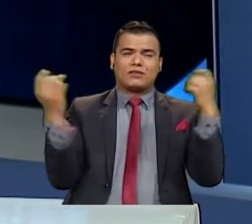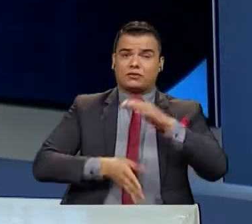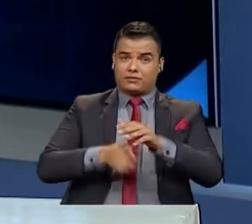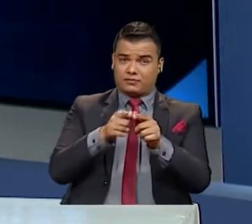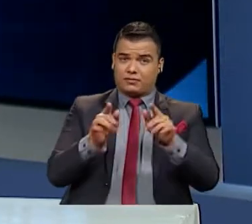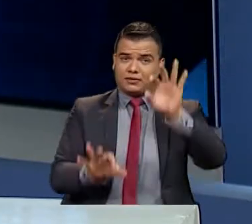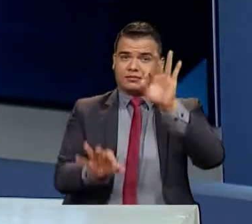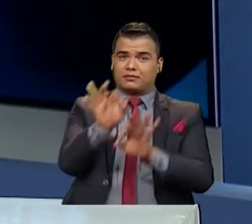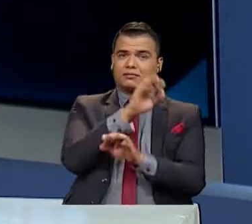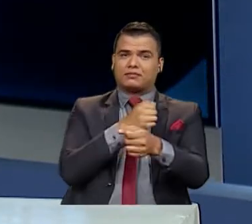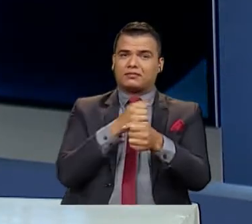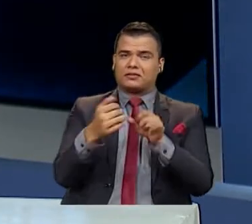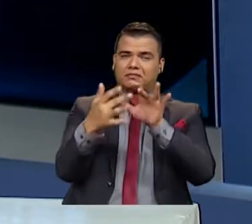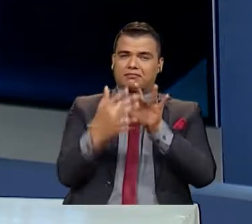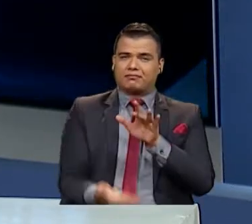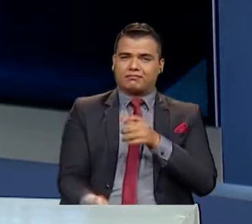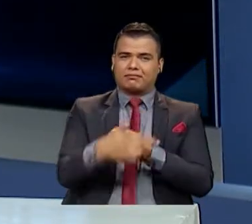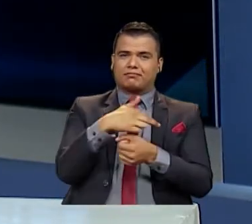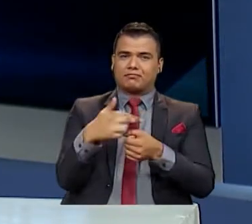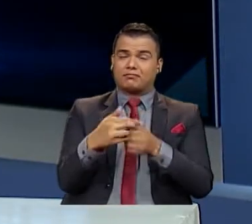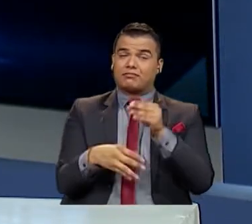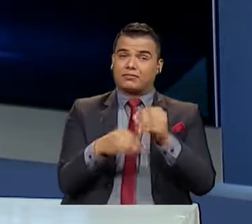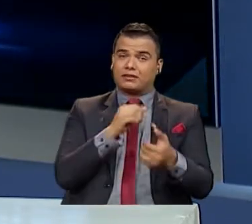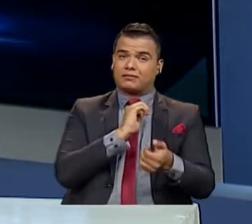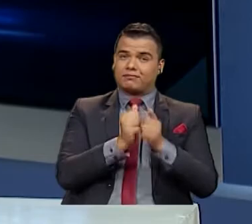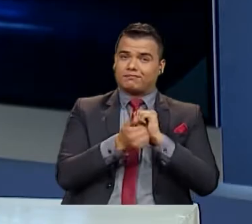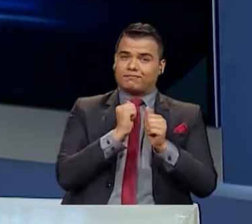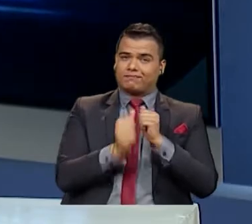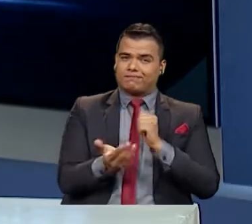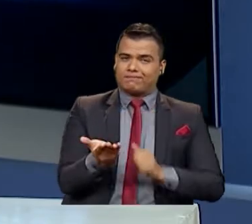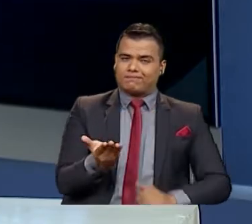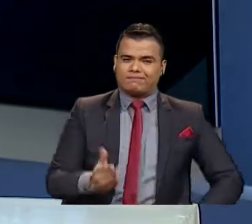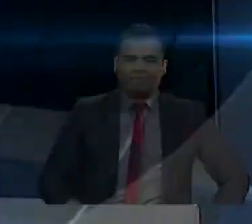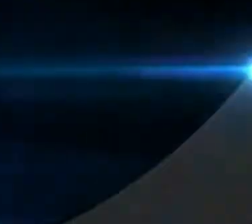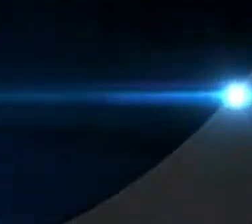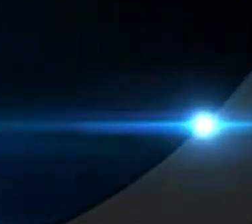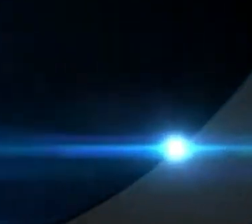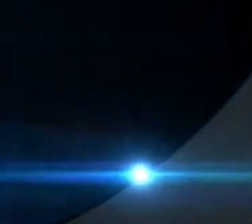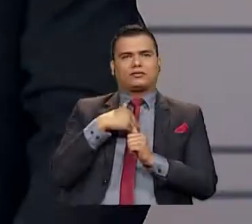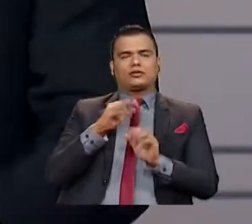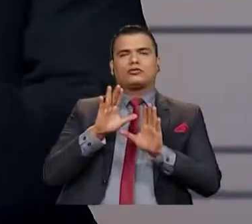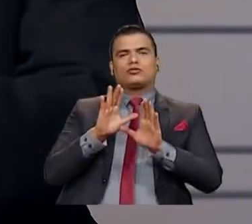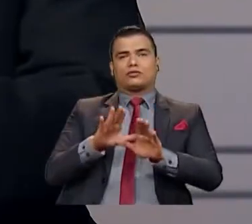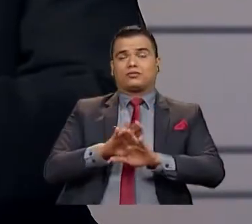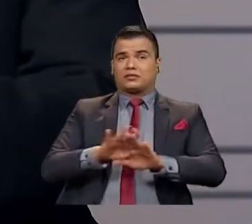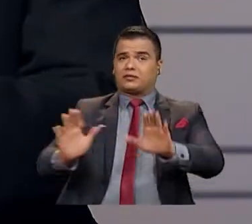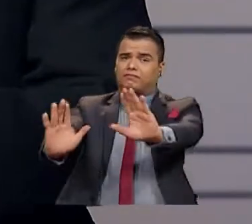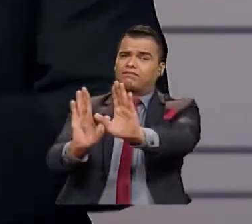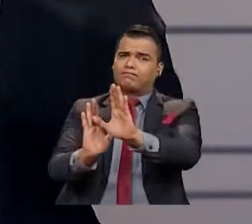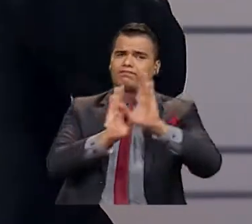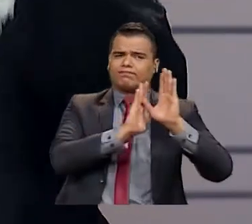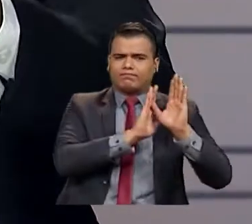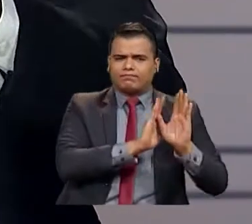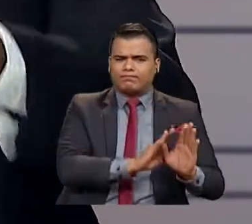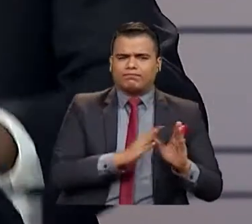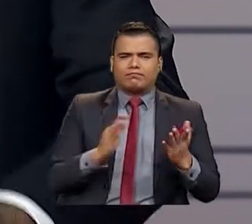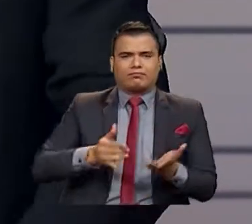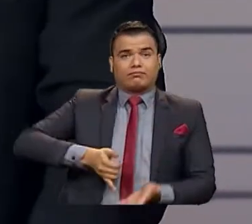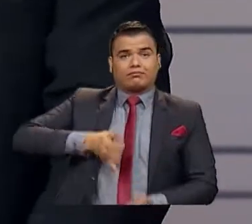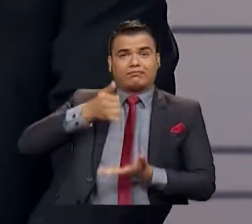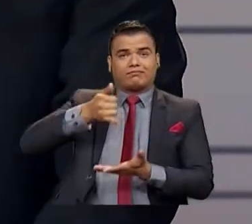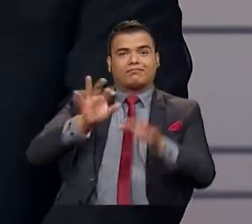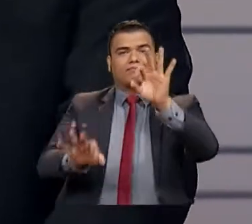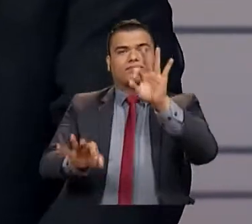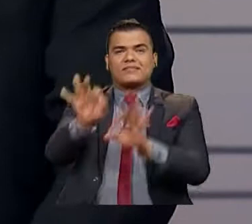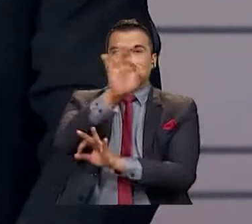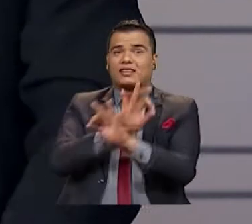a Telepacífico Noticias, más cerca de la región y con la sección deportiva. Cambiando de información, la Copa